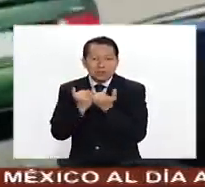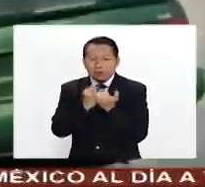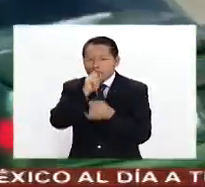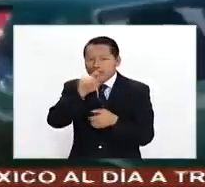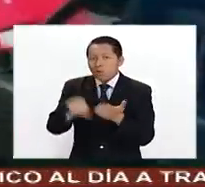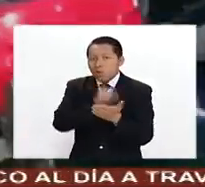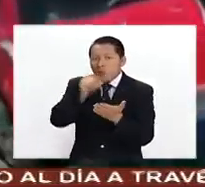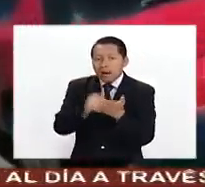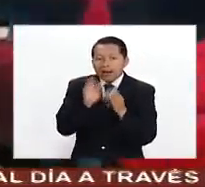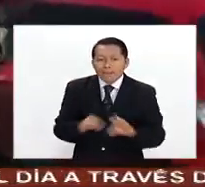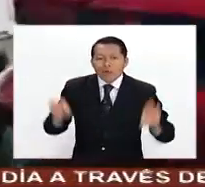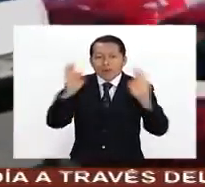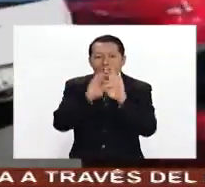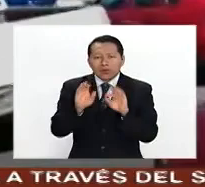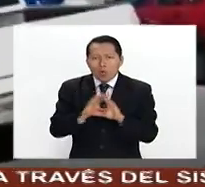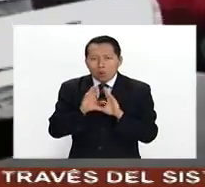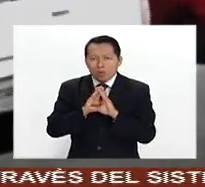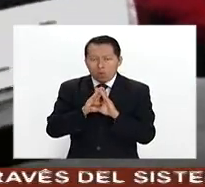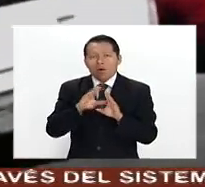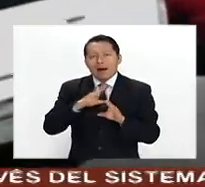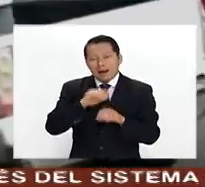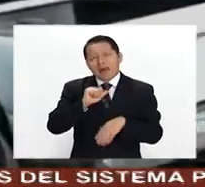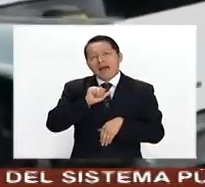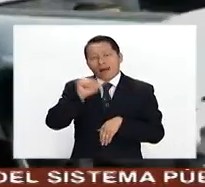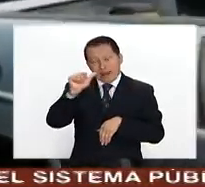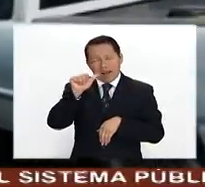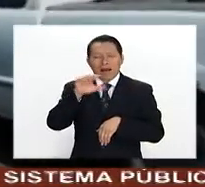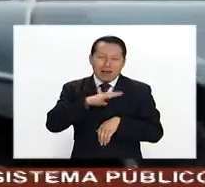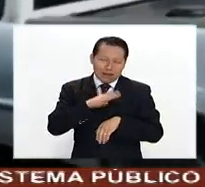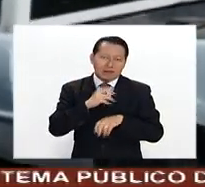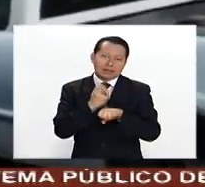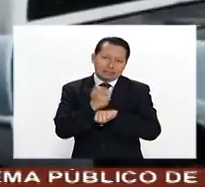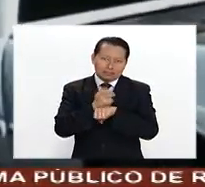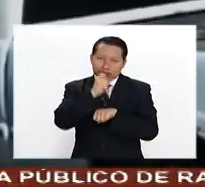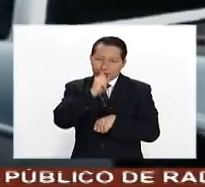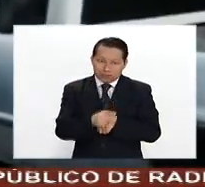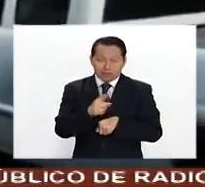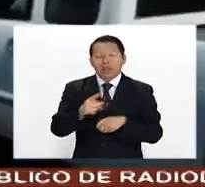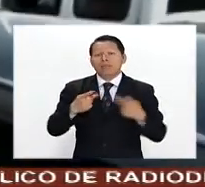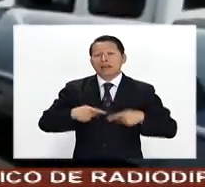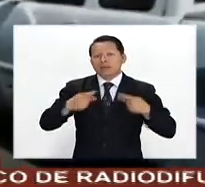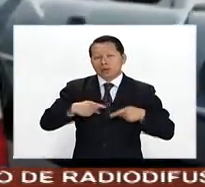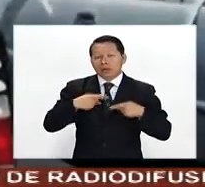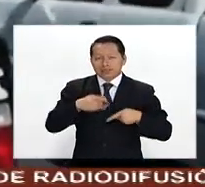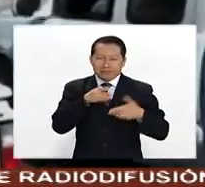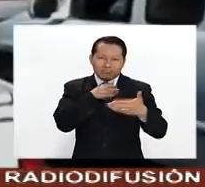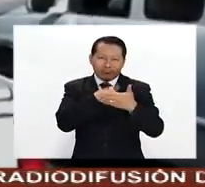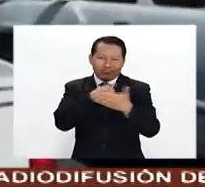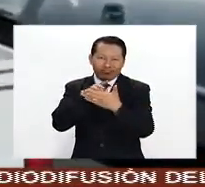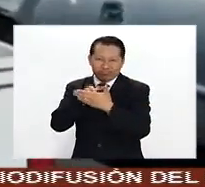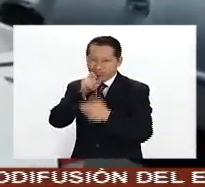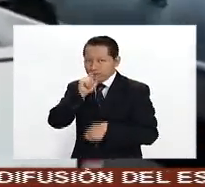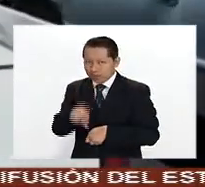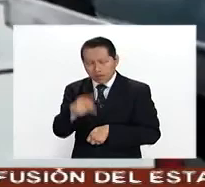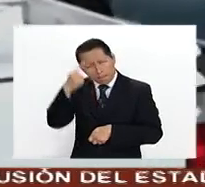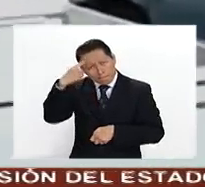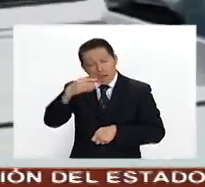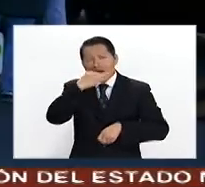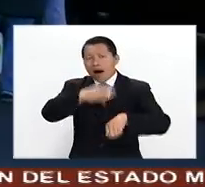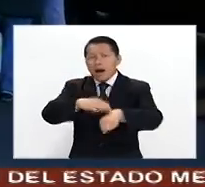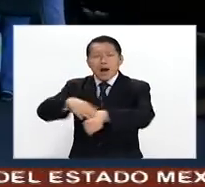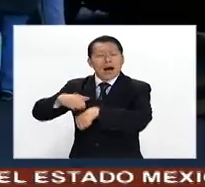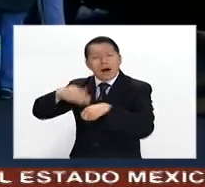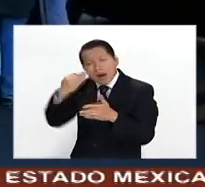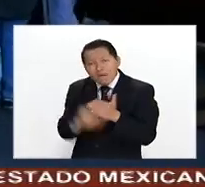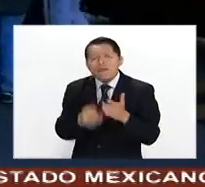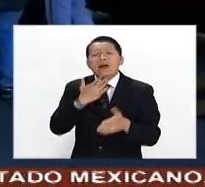puntos importantes que van hacia los Estados Unidos. Los ciudadanos bloquearon los carriles centrales de estas vías para protestar por la falta